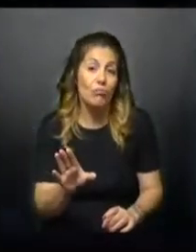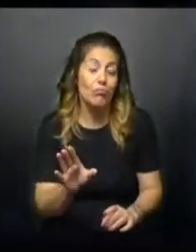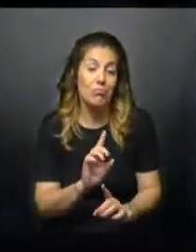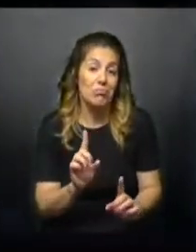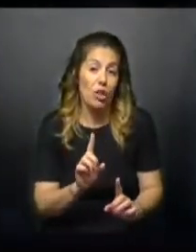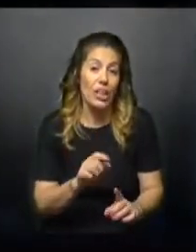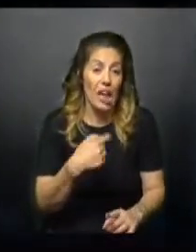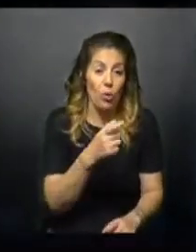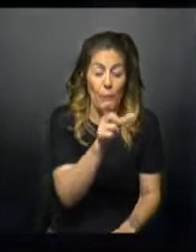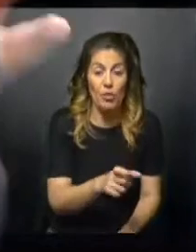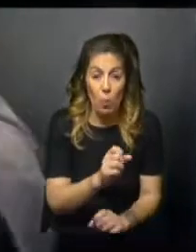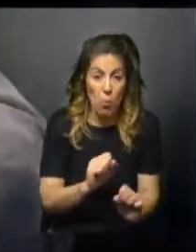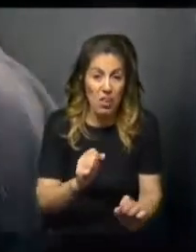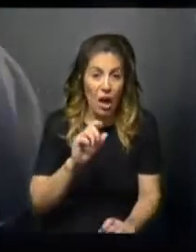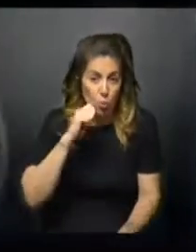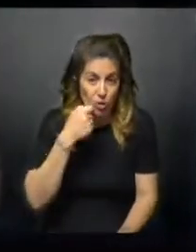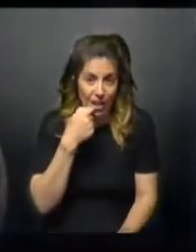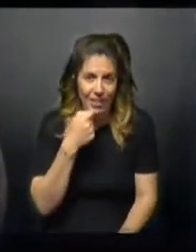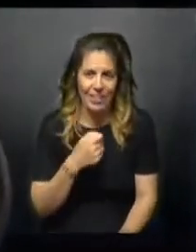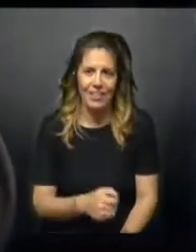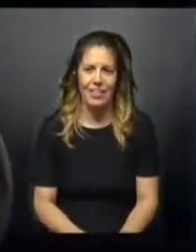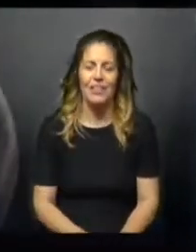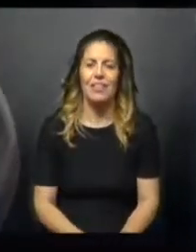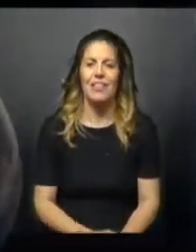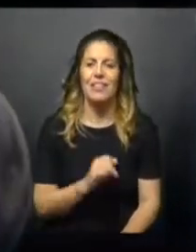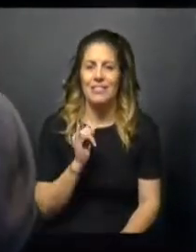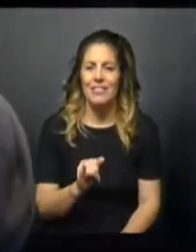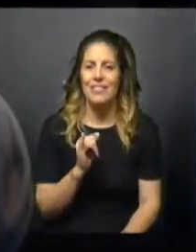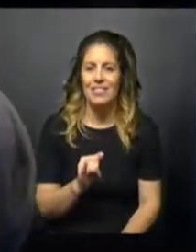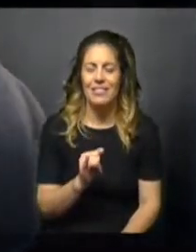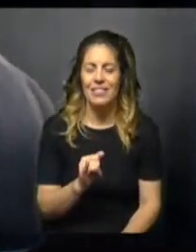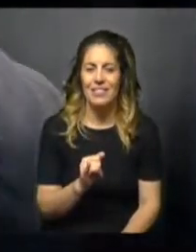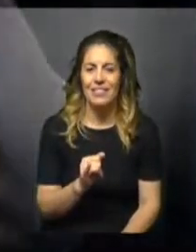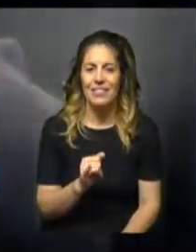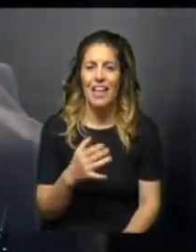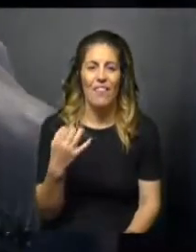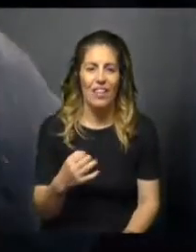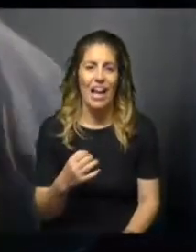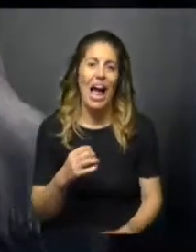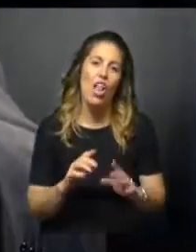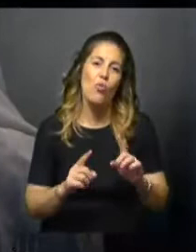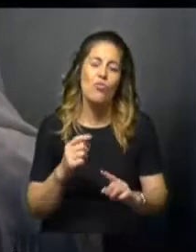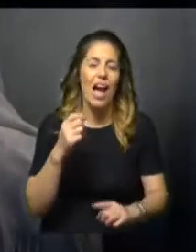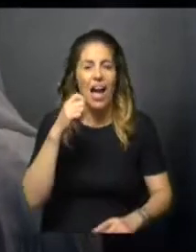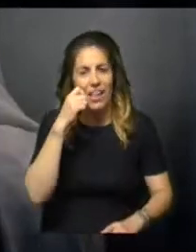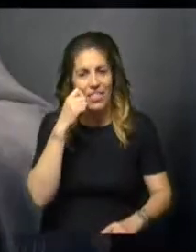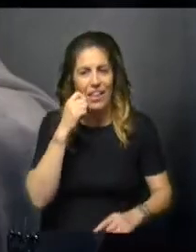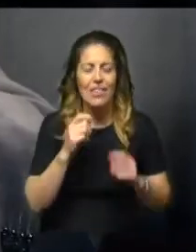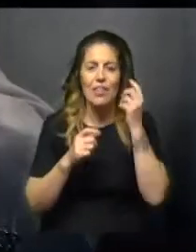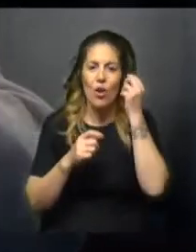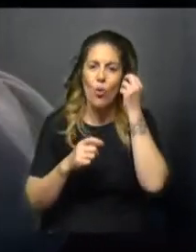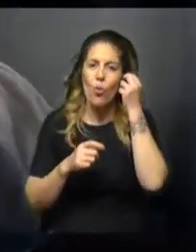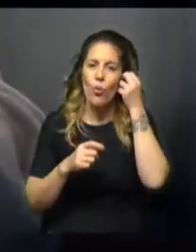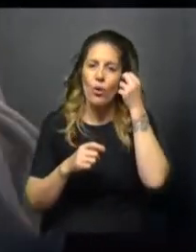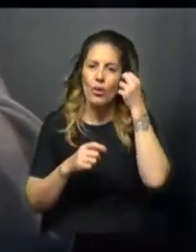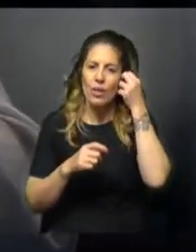que cada autos no les pueda gustar pero más que nada es cierto a determinada da uno empieza a definir que